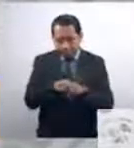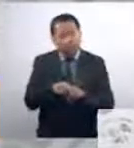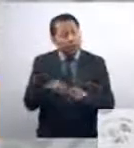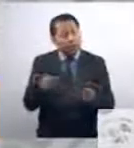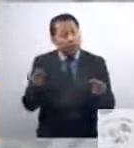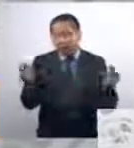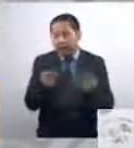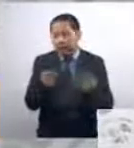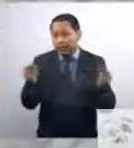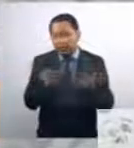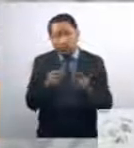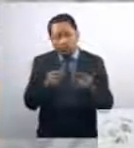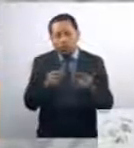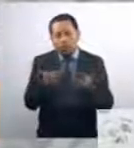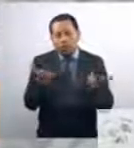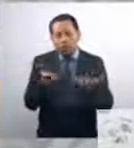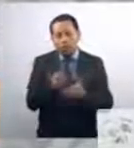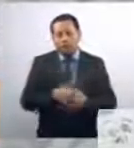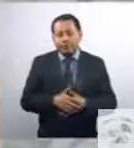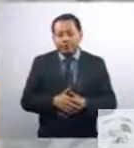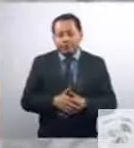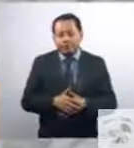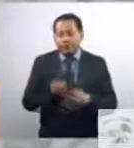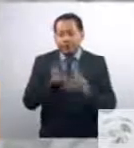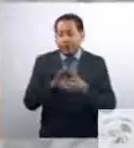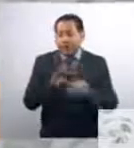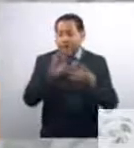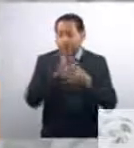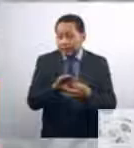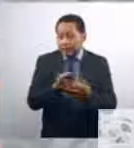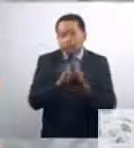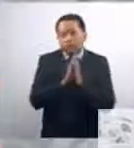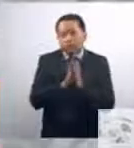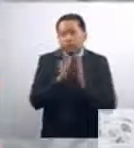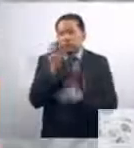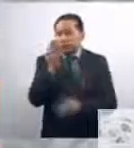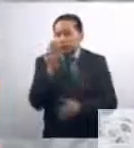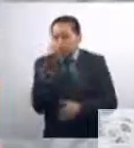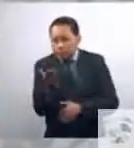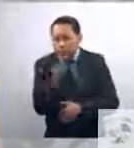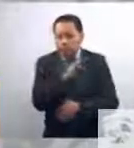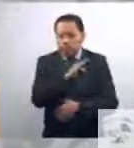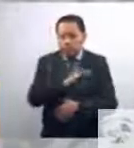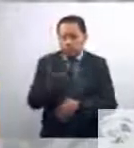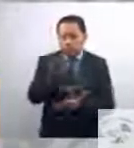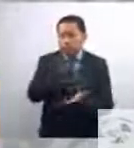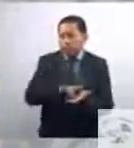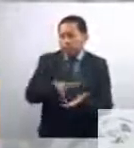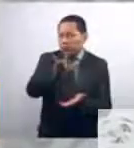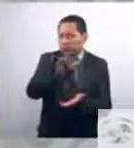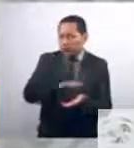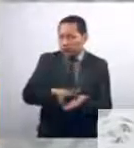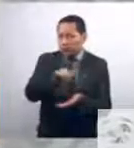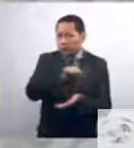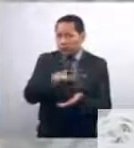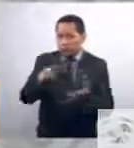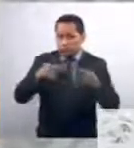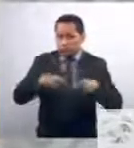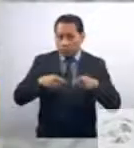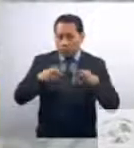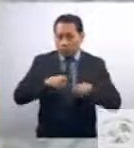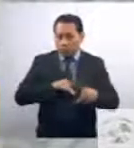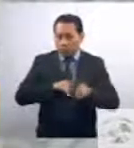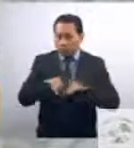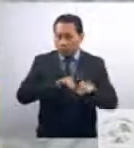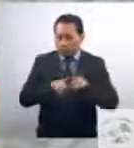y necesario el llamado. Por todo lo anterior, les pido que desde este recinto apoyemos a los productores de leche, que